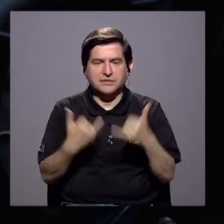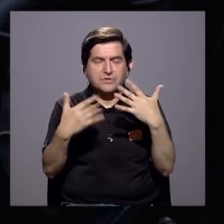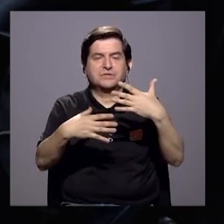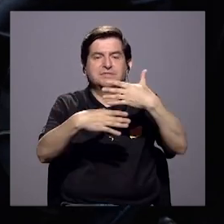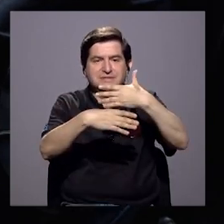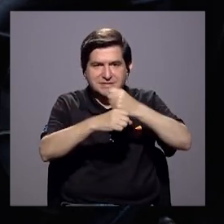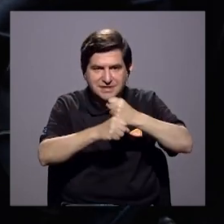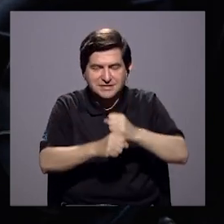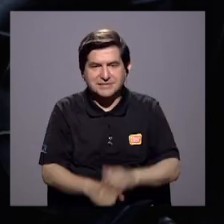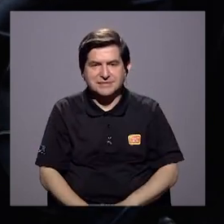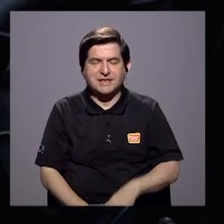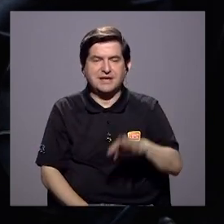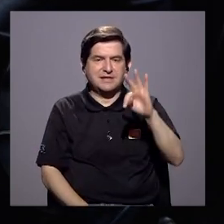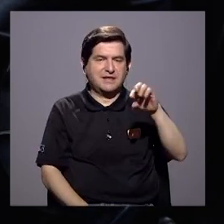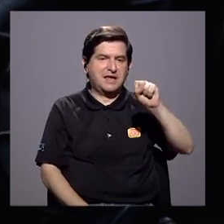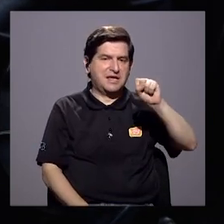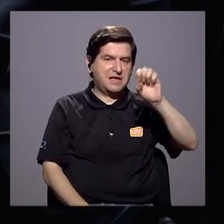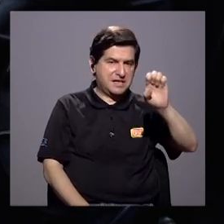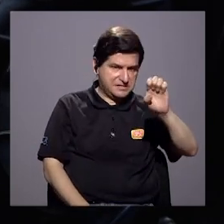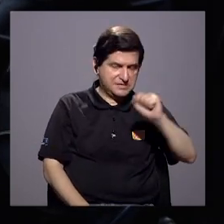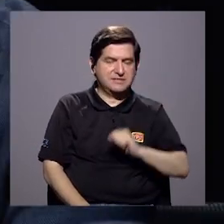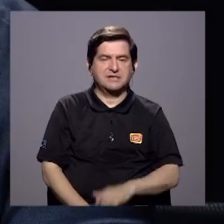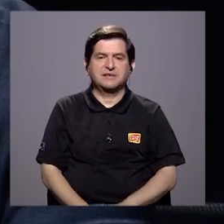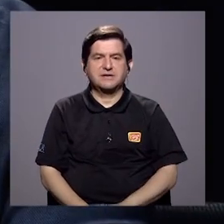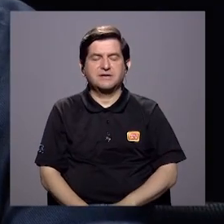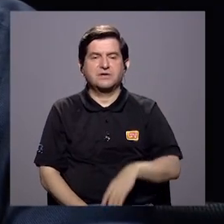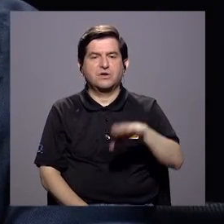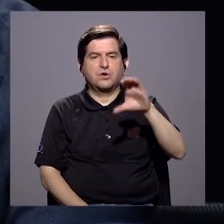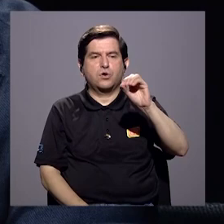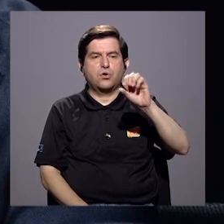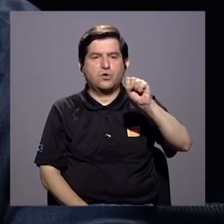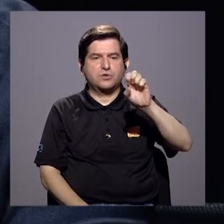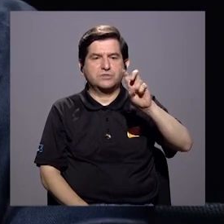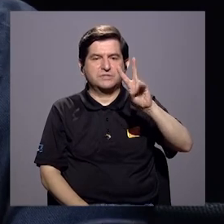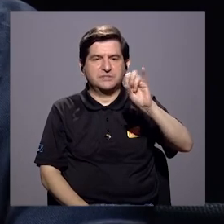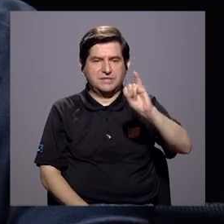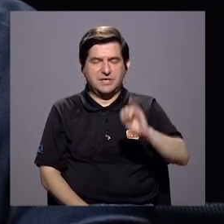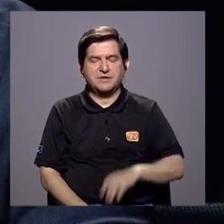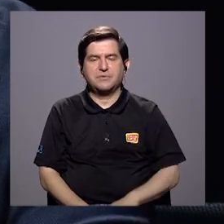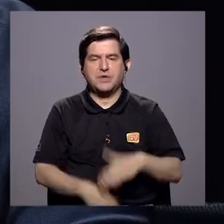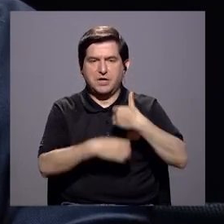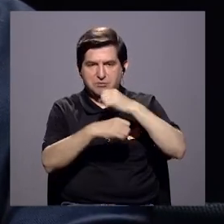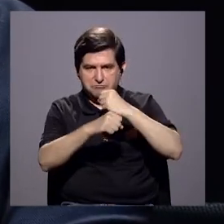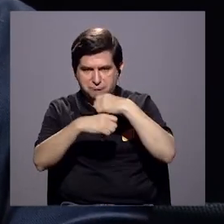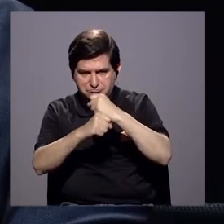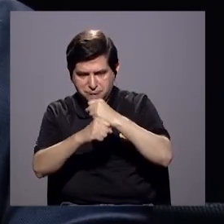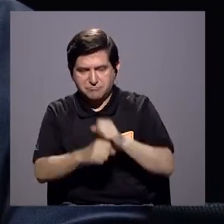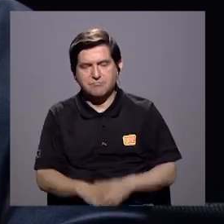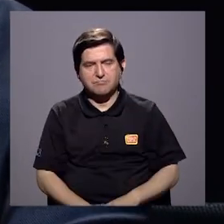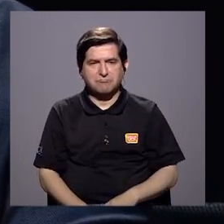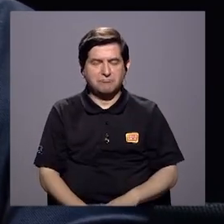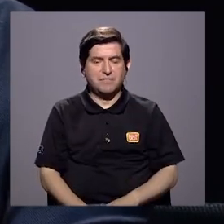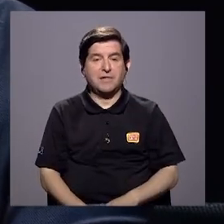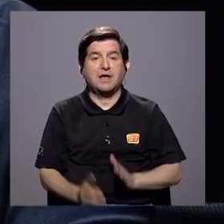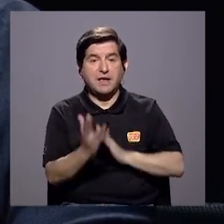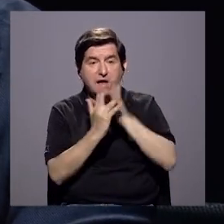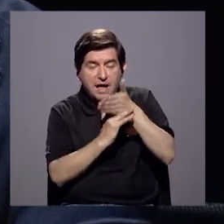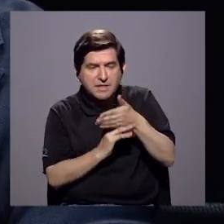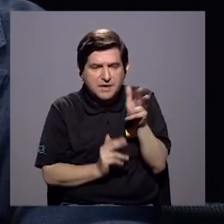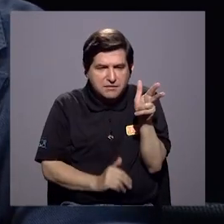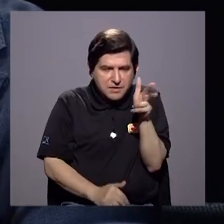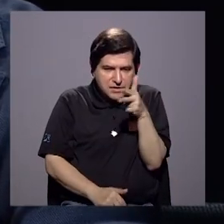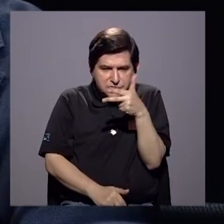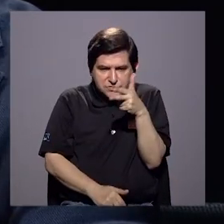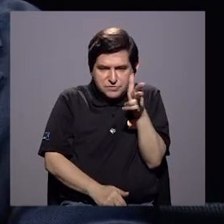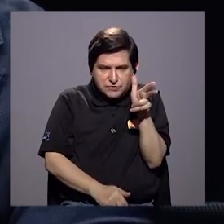estaban generando generando en el tribunal supremo- lecciones en coche y en municipalidades donde a través de cámaras